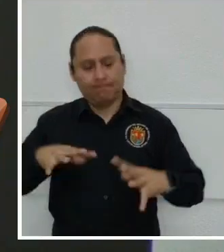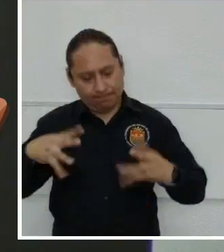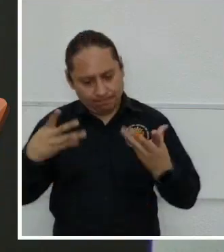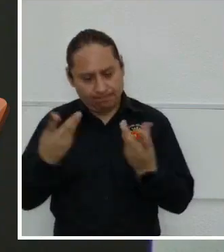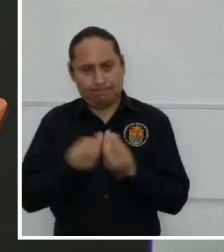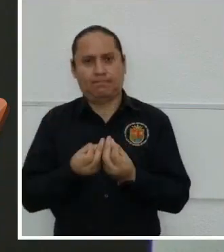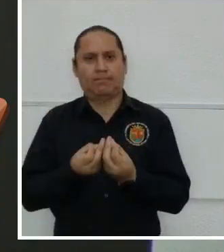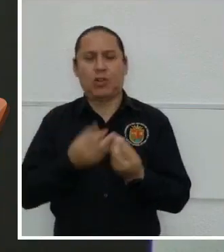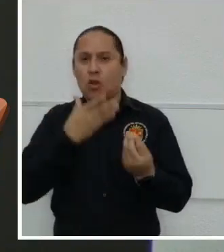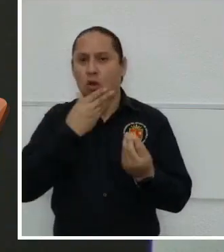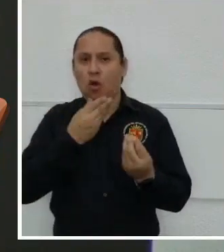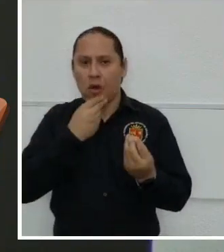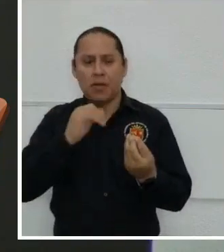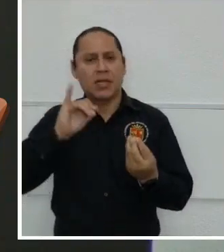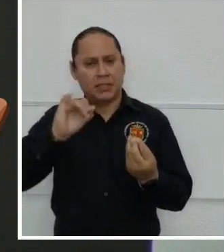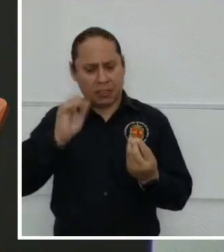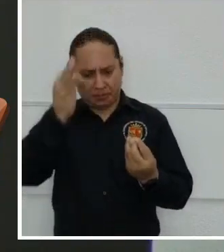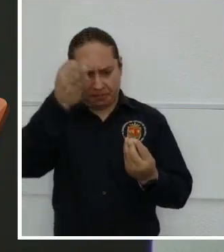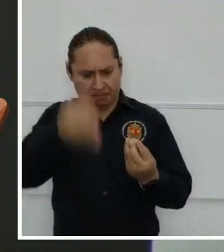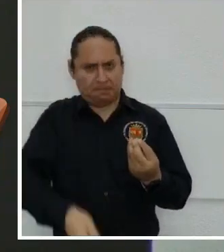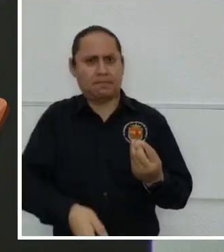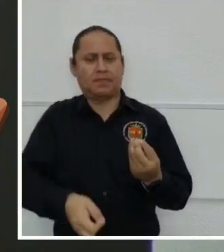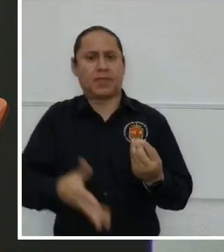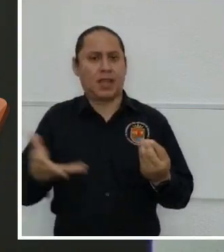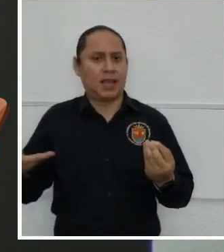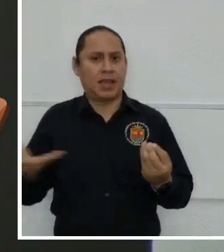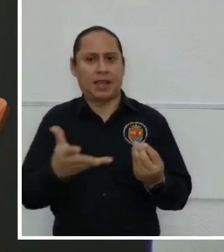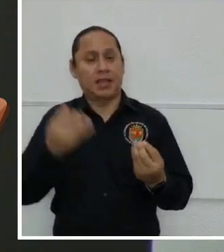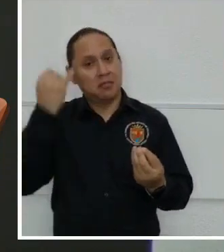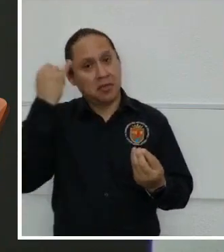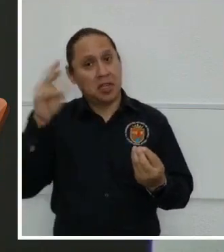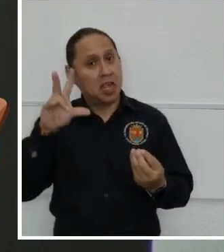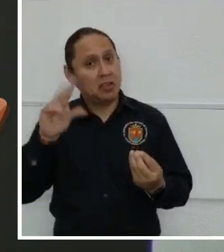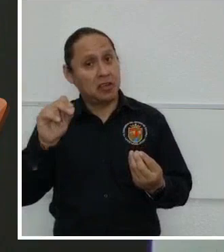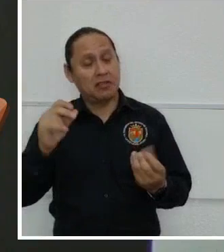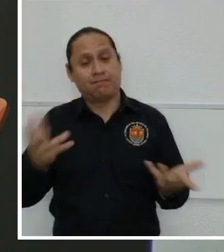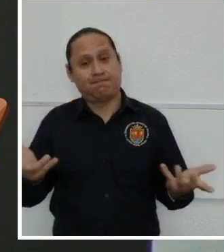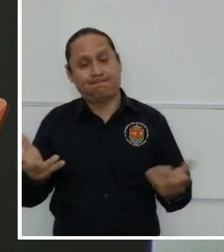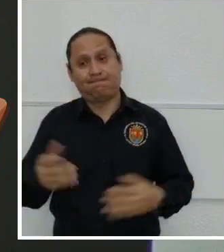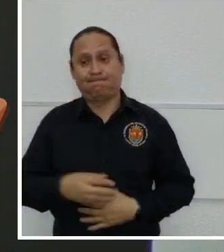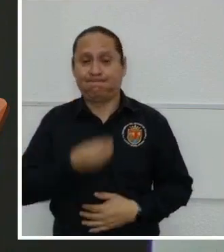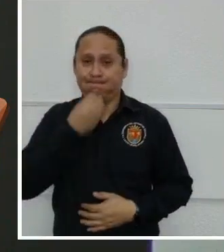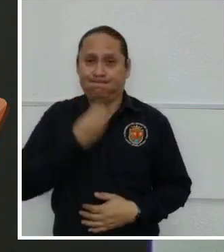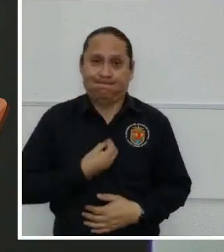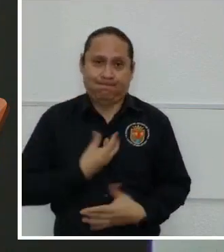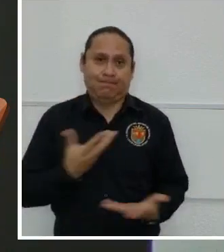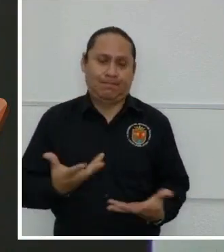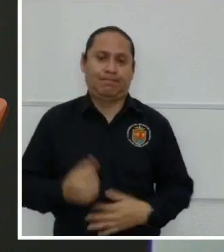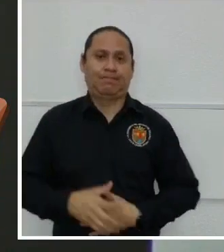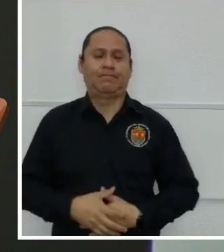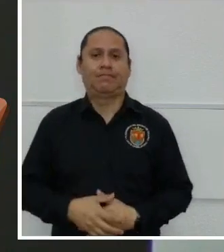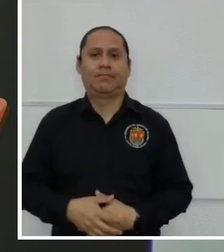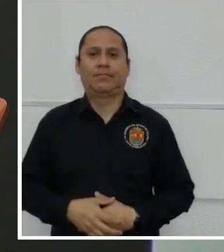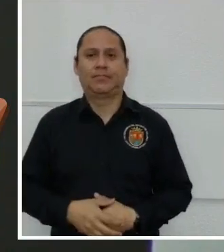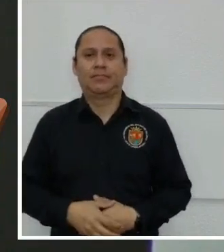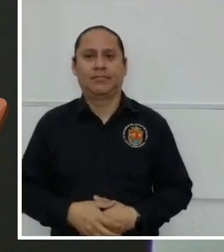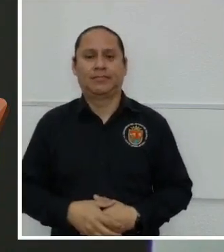bueno, los hombres están puestos, ¿no? Y pobre de aquellos que no lo estén, ¿sí? Entonces,